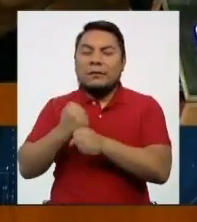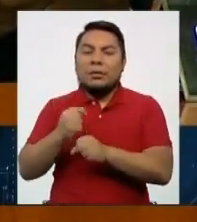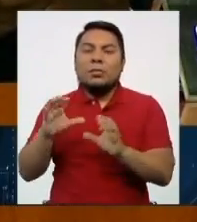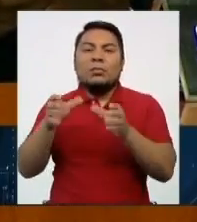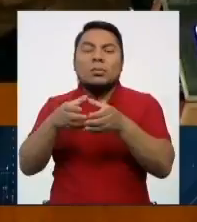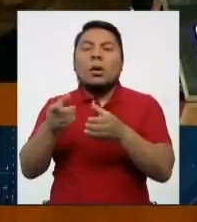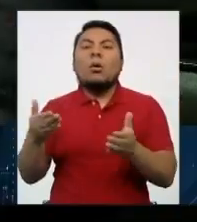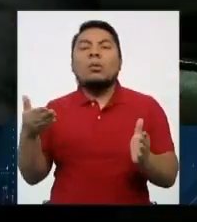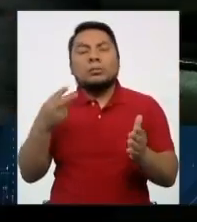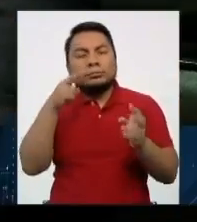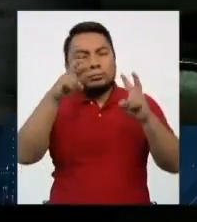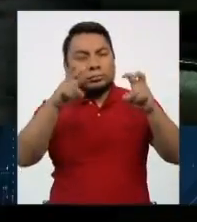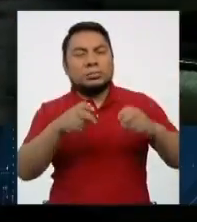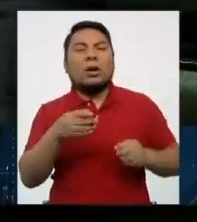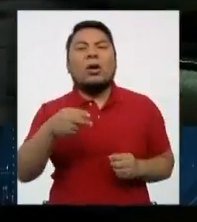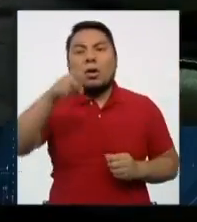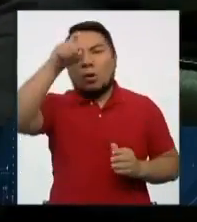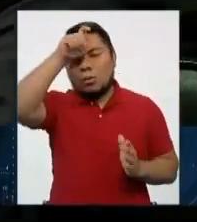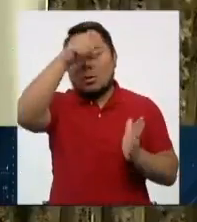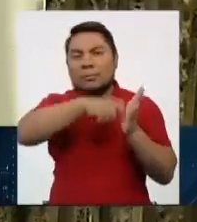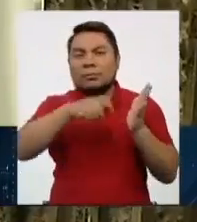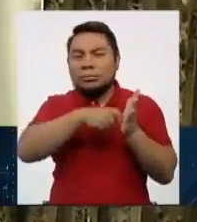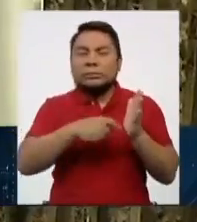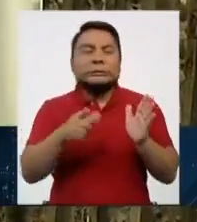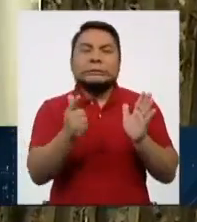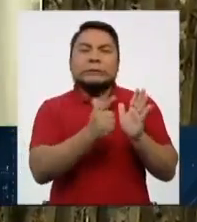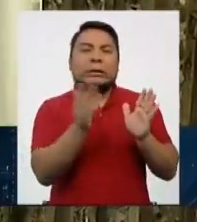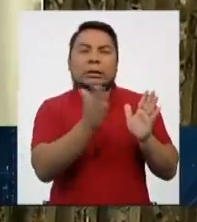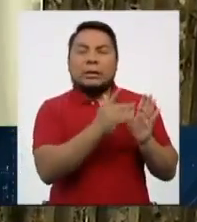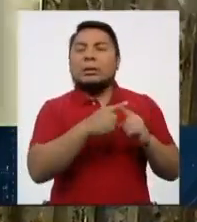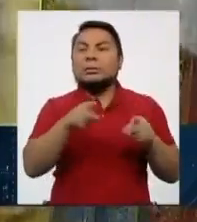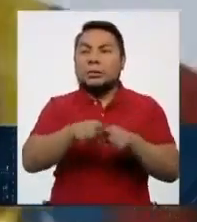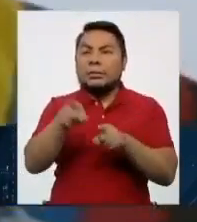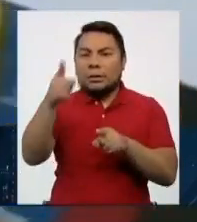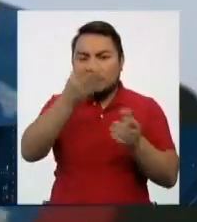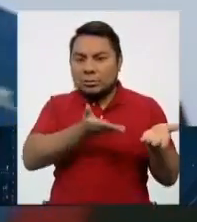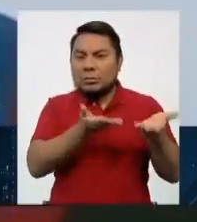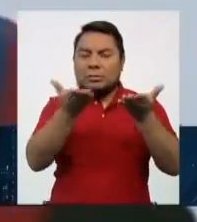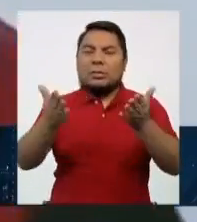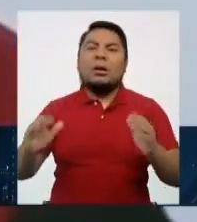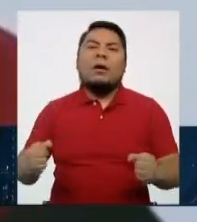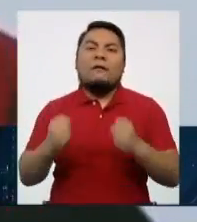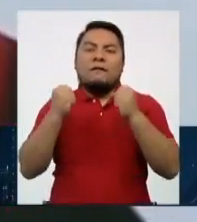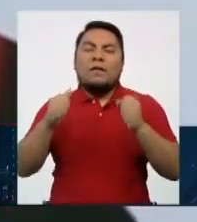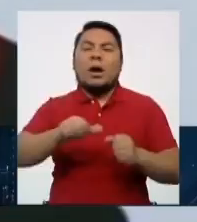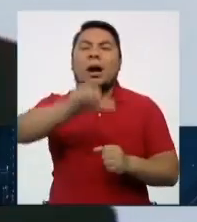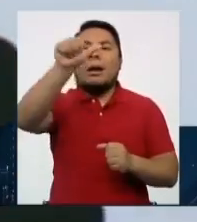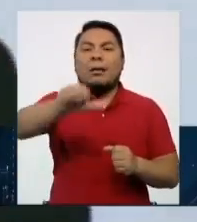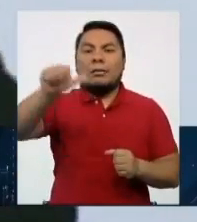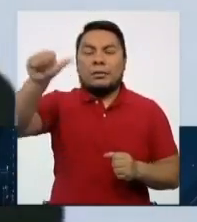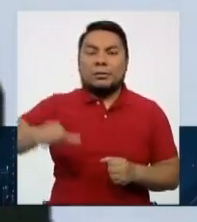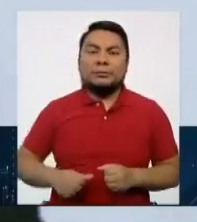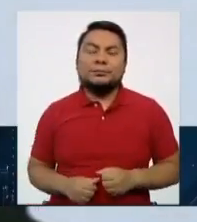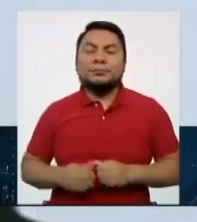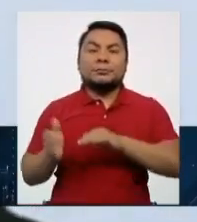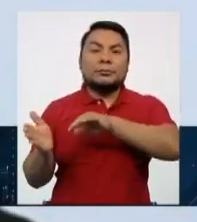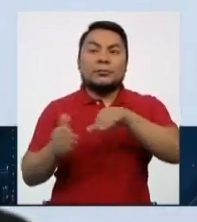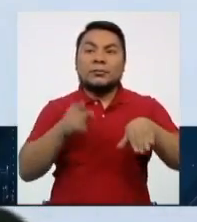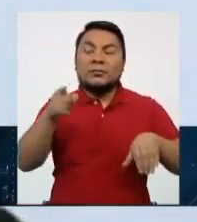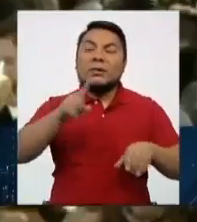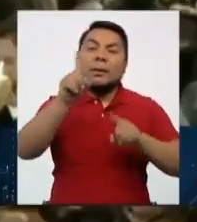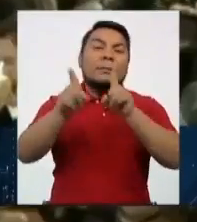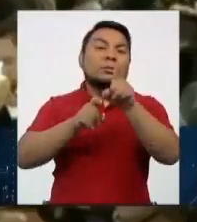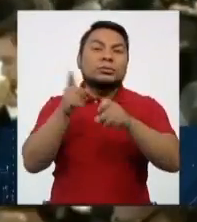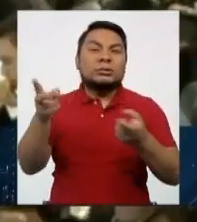contra la Minería Ilegal también conducirán a fortalecer la identidad andina. Sobre la situación en Venezuela, espera que en la Asamblea General